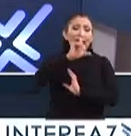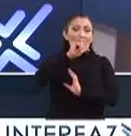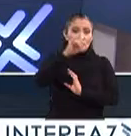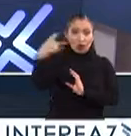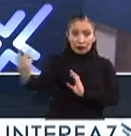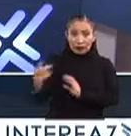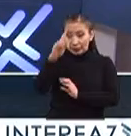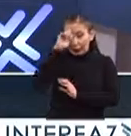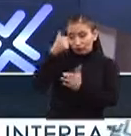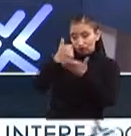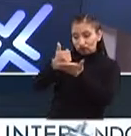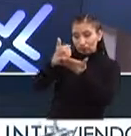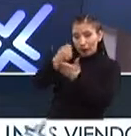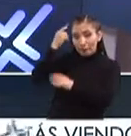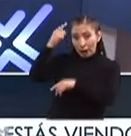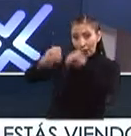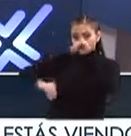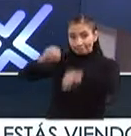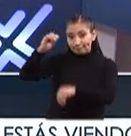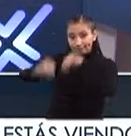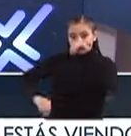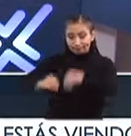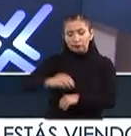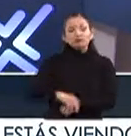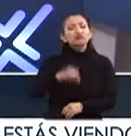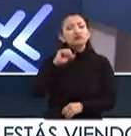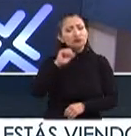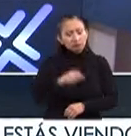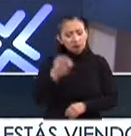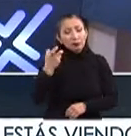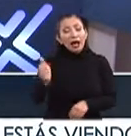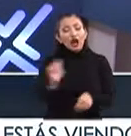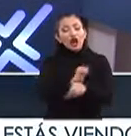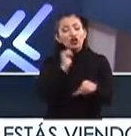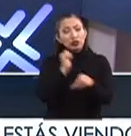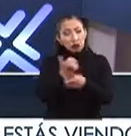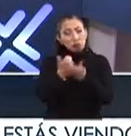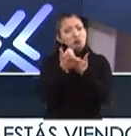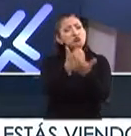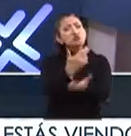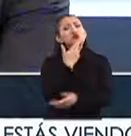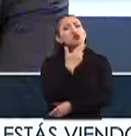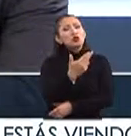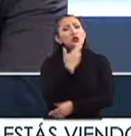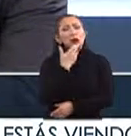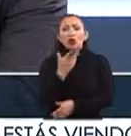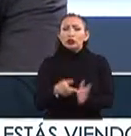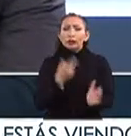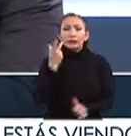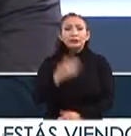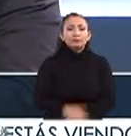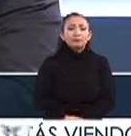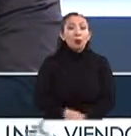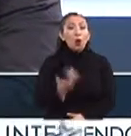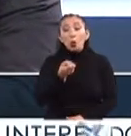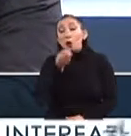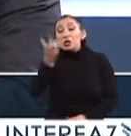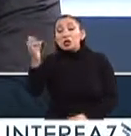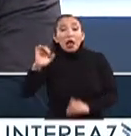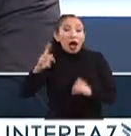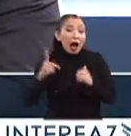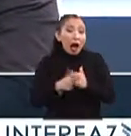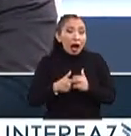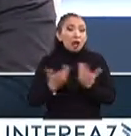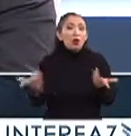los asesoran para darles esa viabilidad, exactamente, a que se conviertan en un carro sustentable. De hecho, si por cualquier tipo